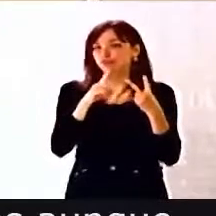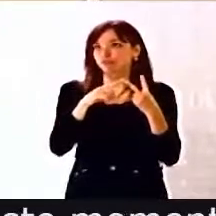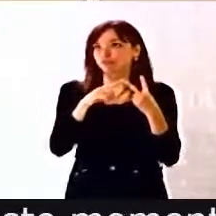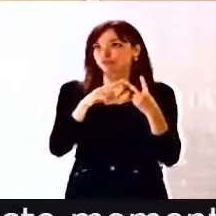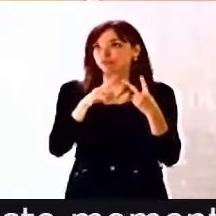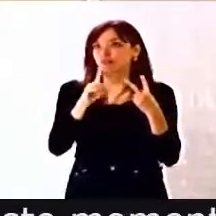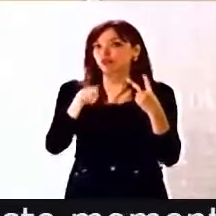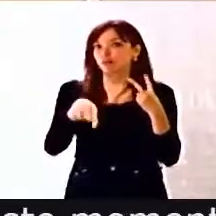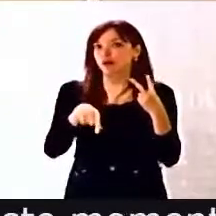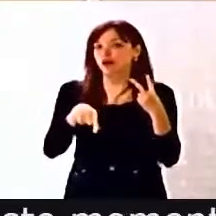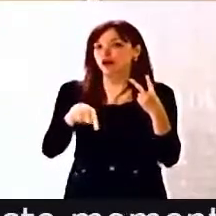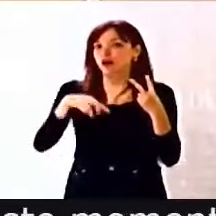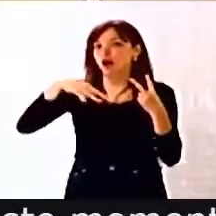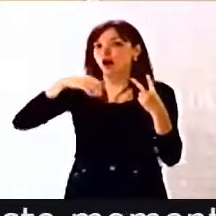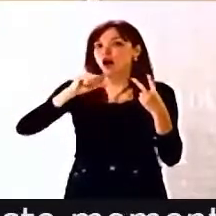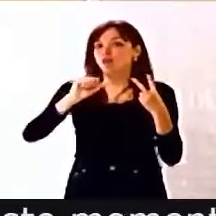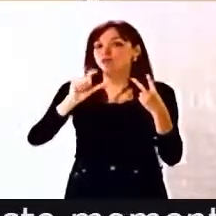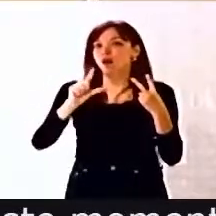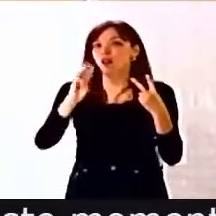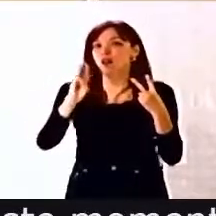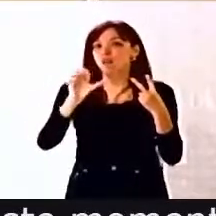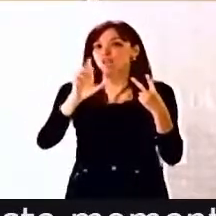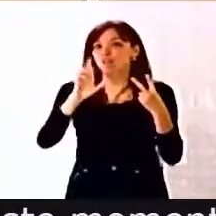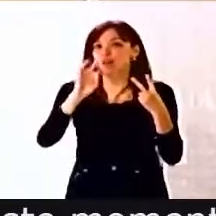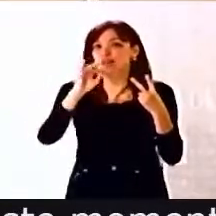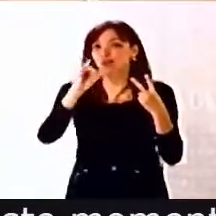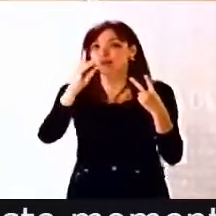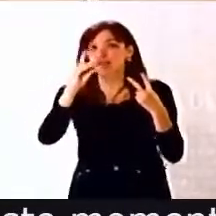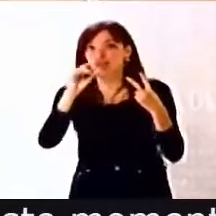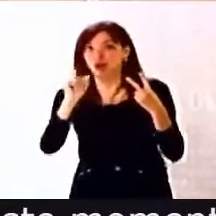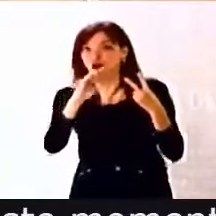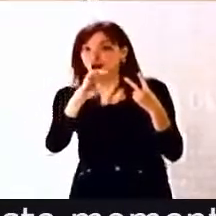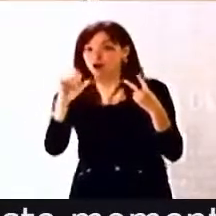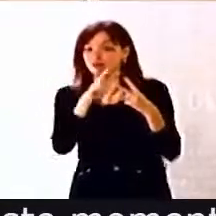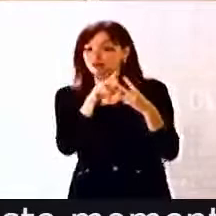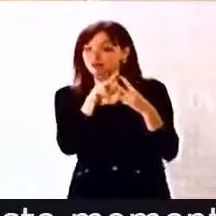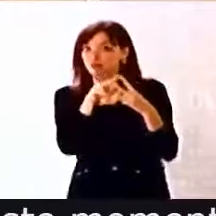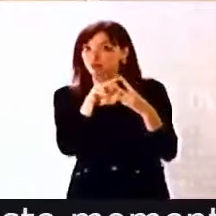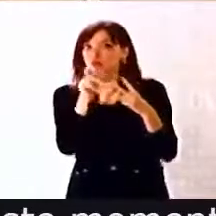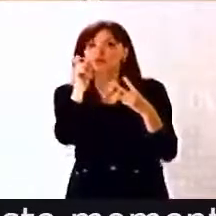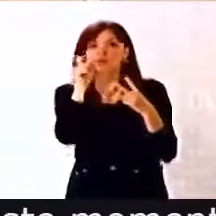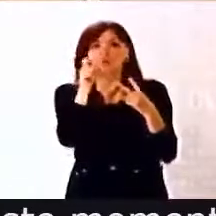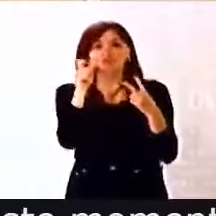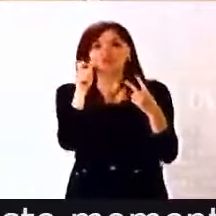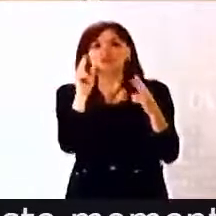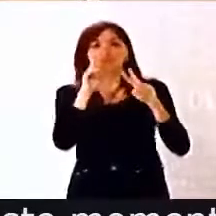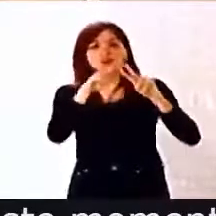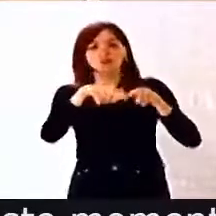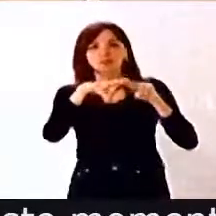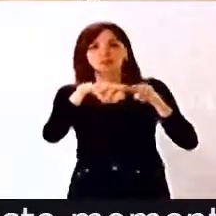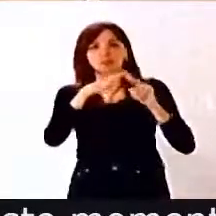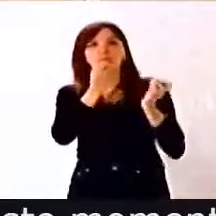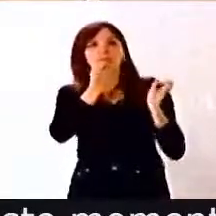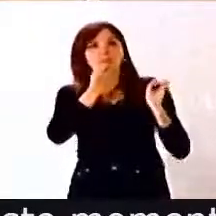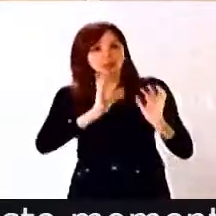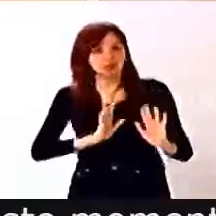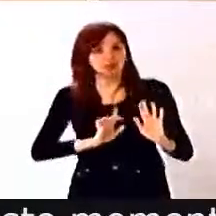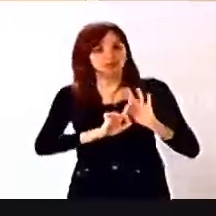y en Malpartida de Cáceres. Ambos municipios con un buen comportamiento epidemiológico,